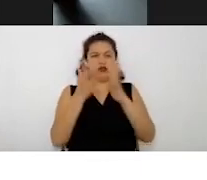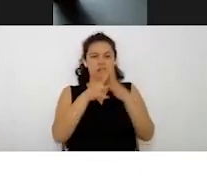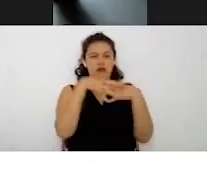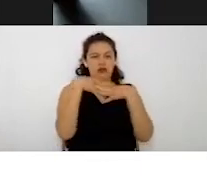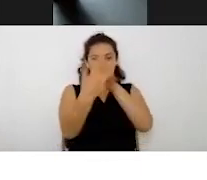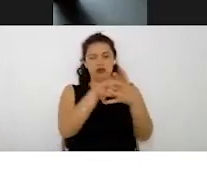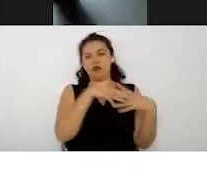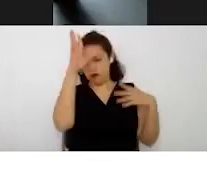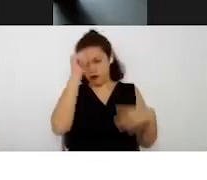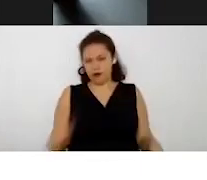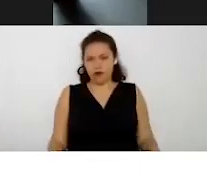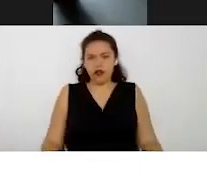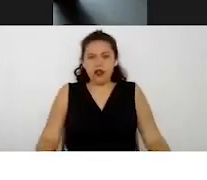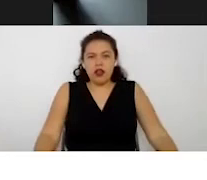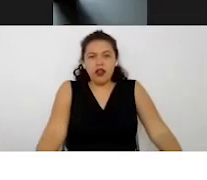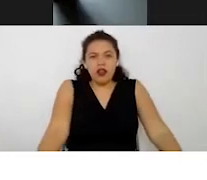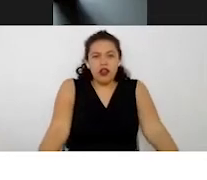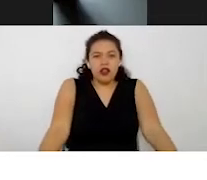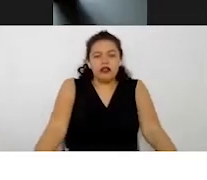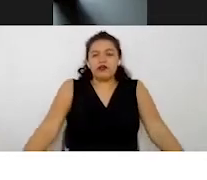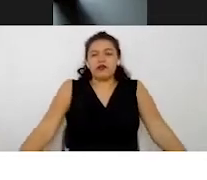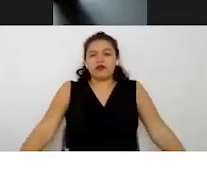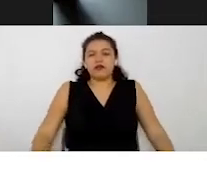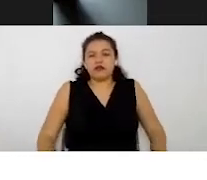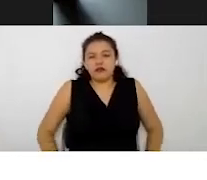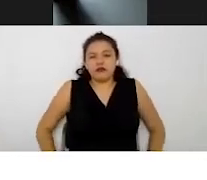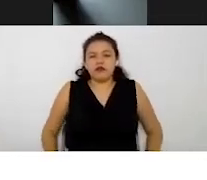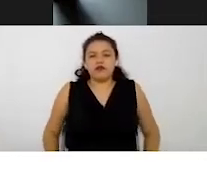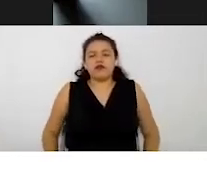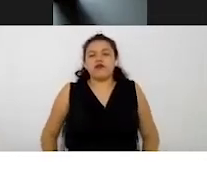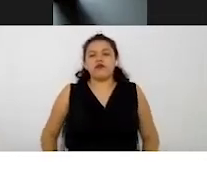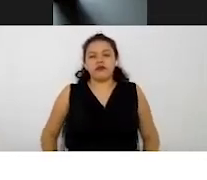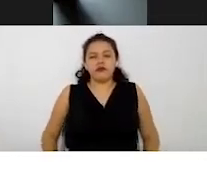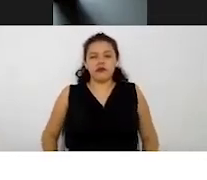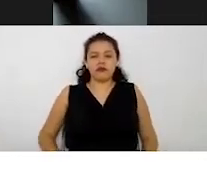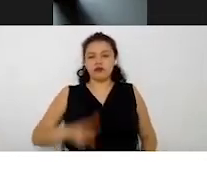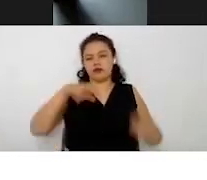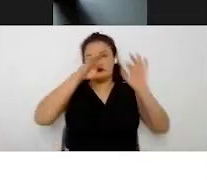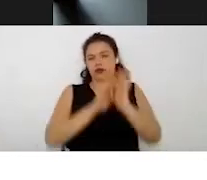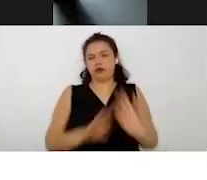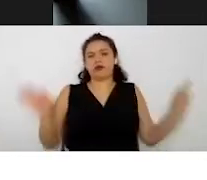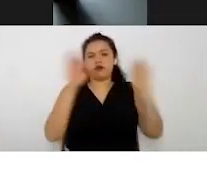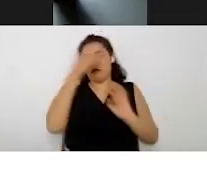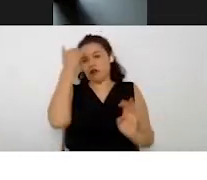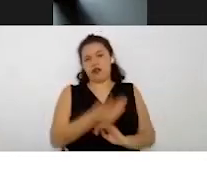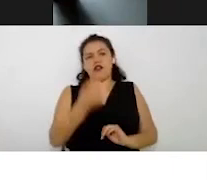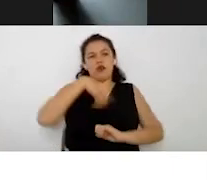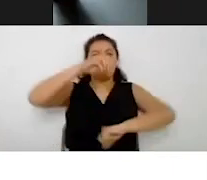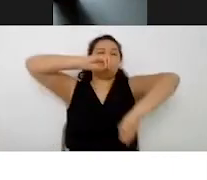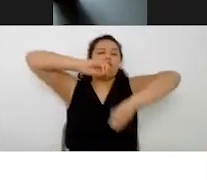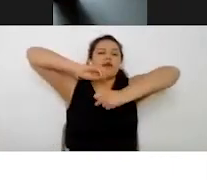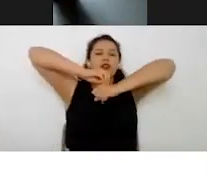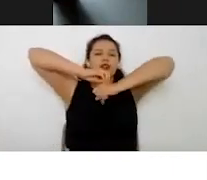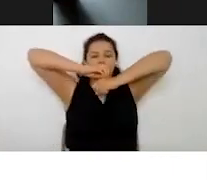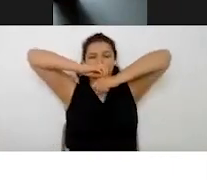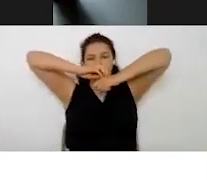acuerdo? Ahora aquí, habíamos comentado que era muy importante saber en dónde colocar las